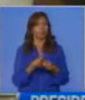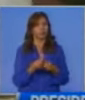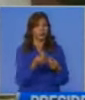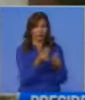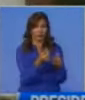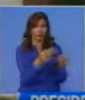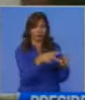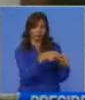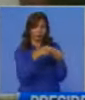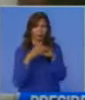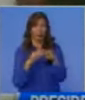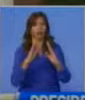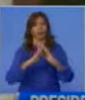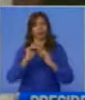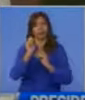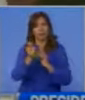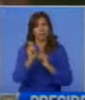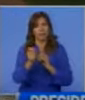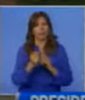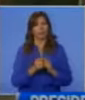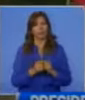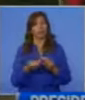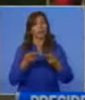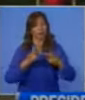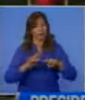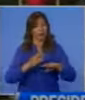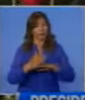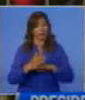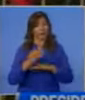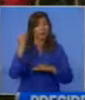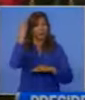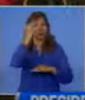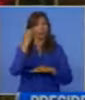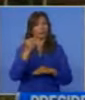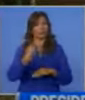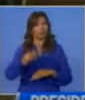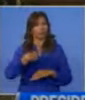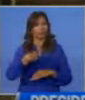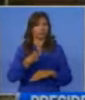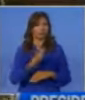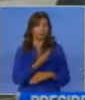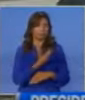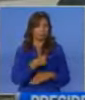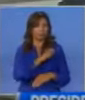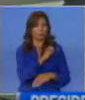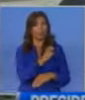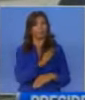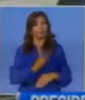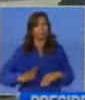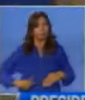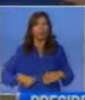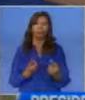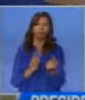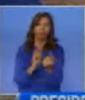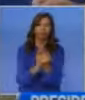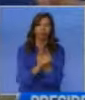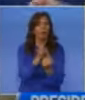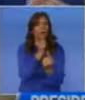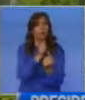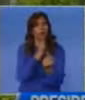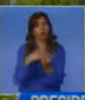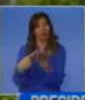tratar con el presidente español Mariano Rajoy, que tras el saludo y las fotografías también invitó al mandatario Correa a conversar en una sala